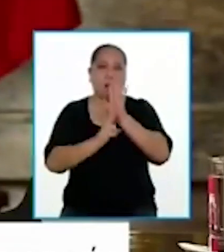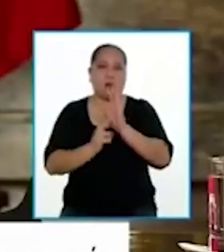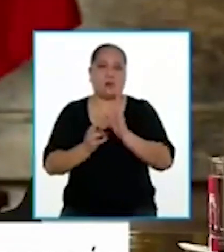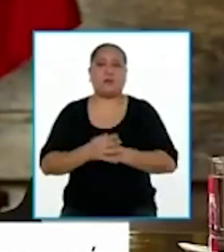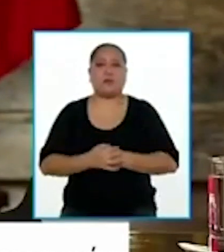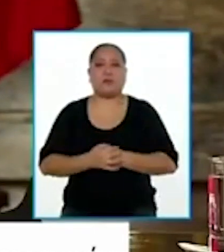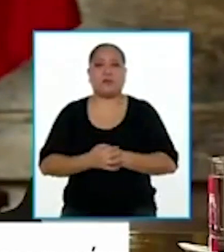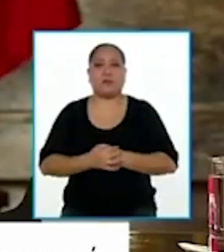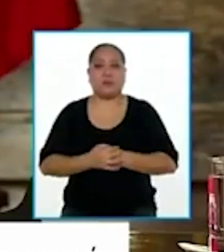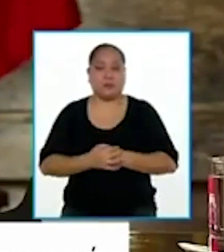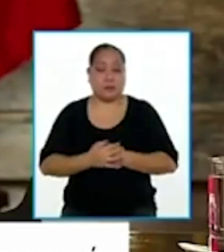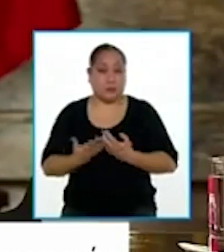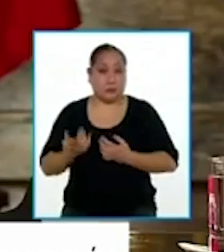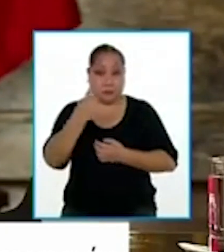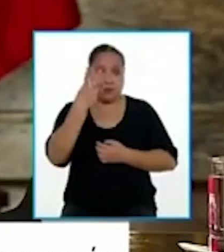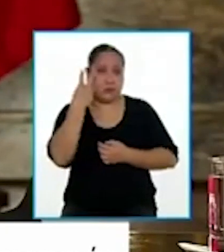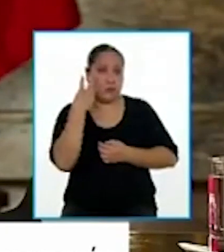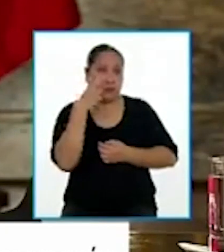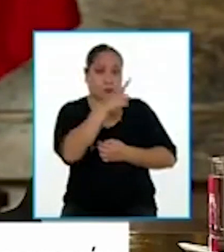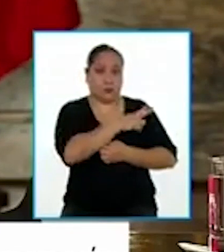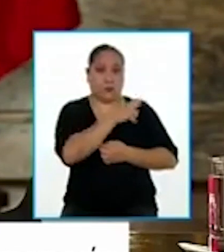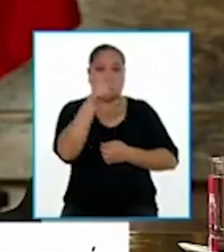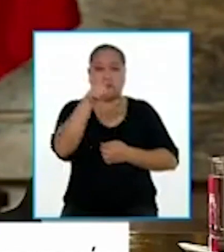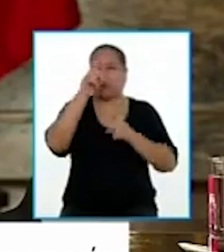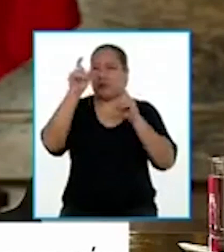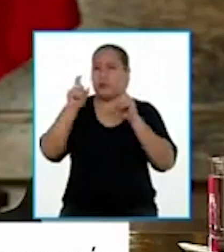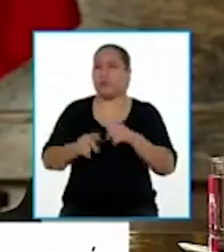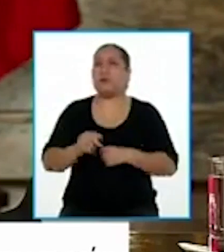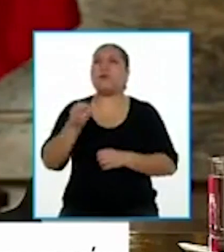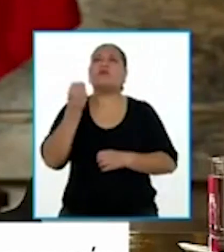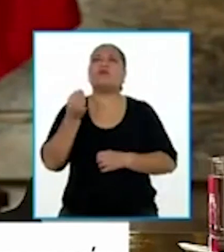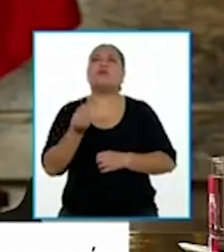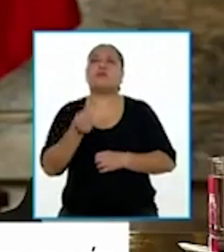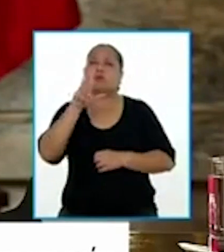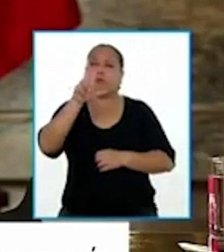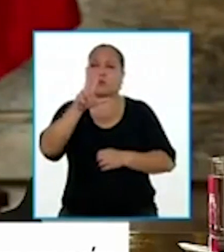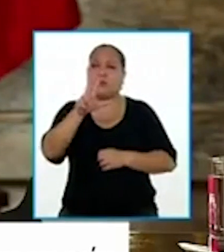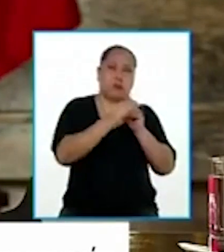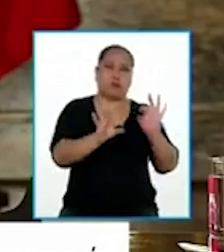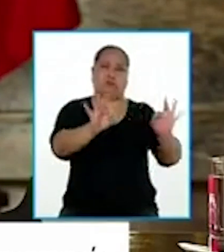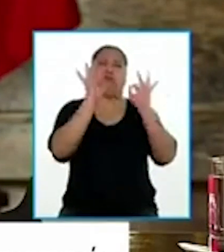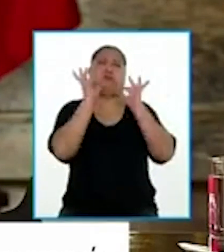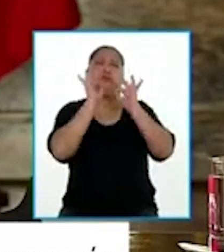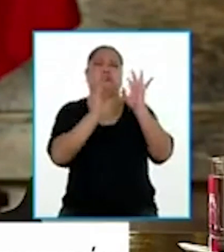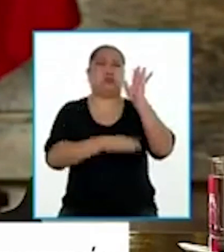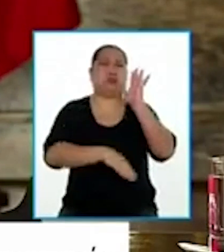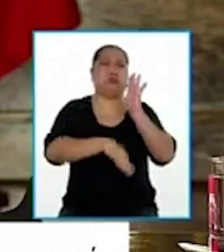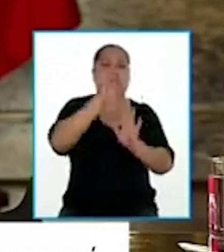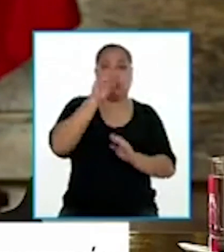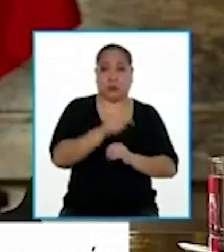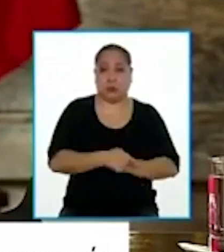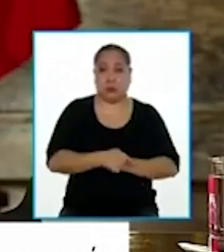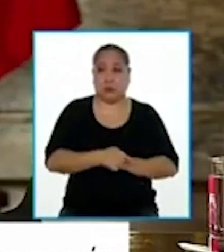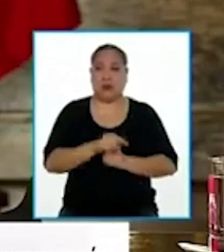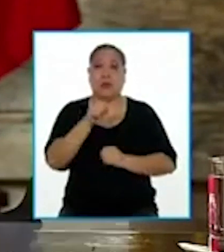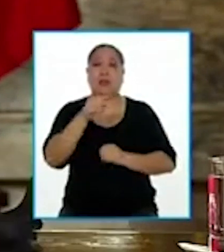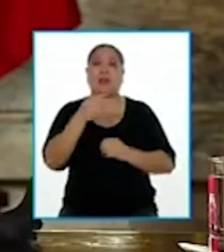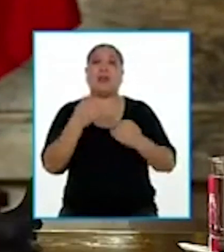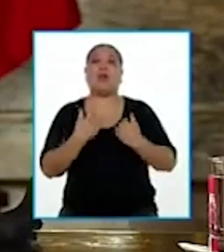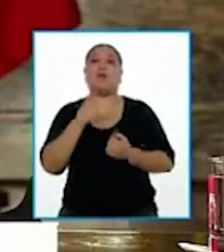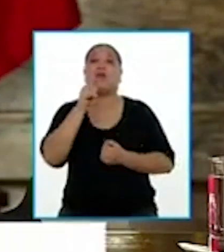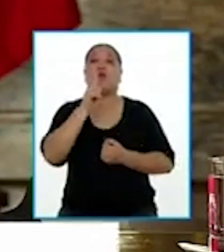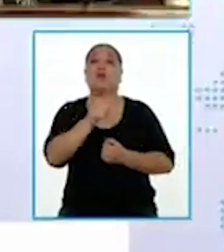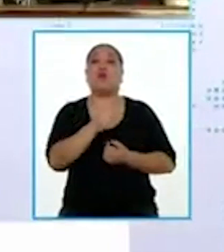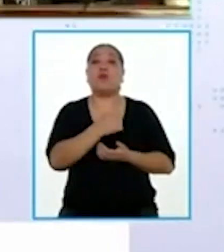pero miren ustedes se preguntan por qué hay sólo tres allí tenemos un nivel de